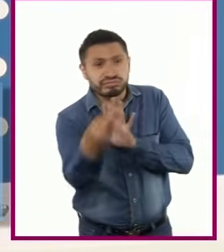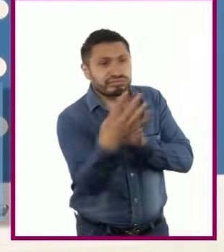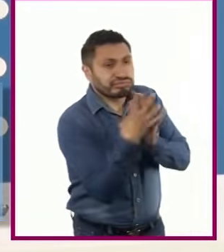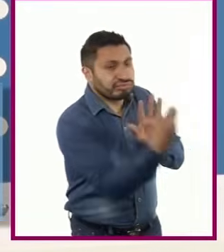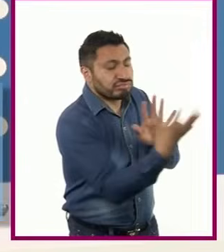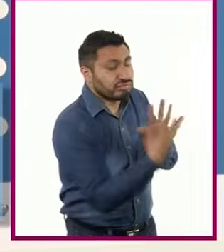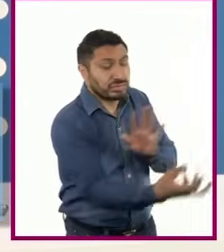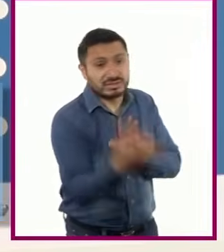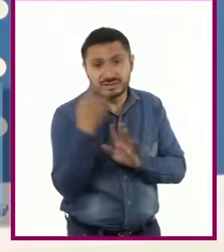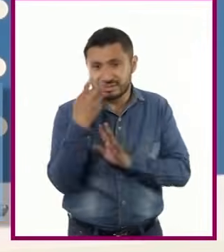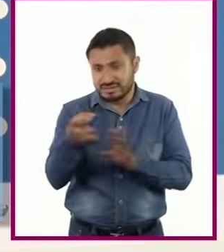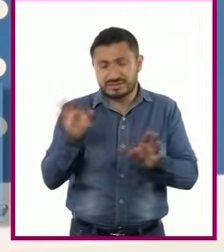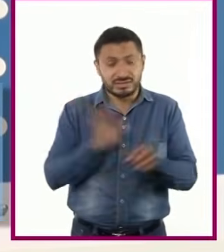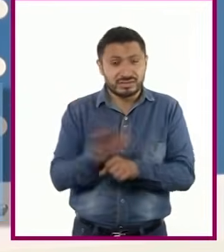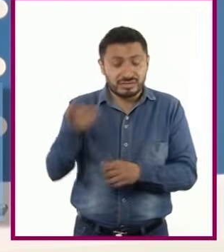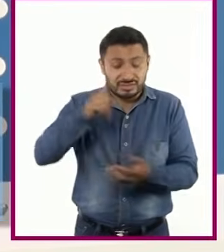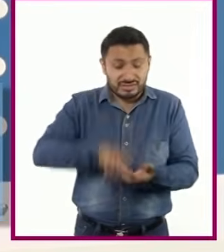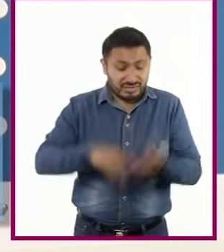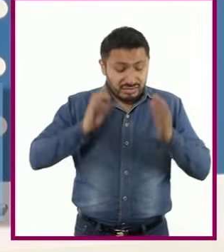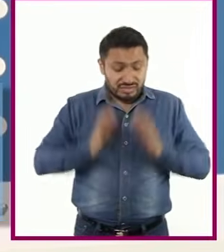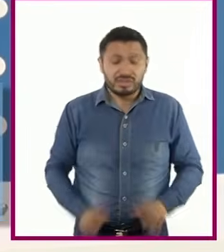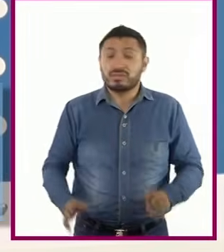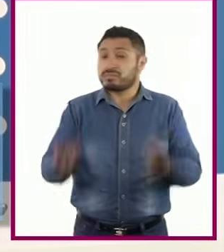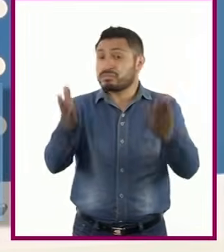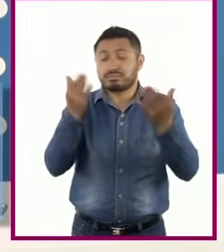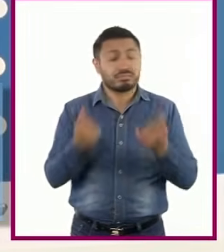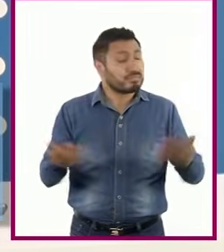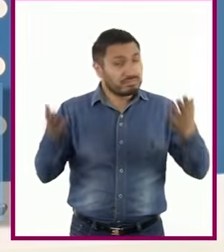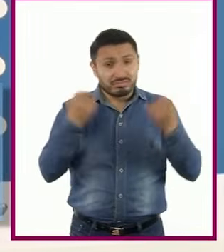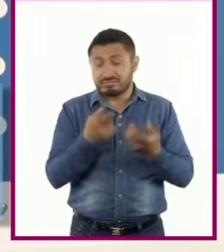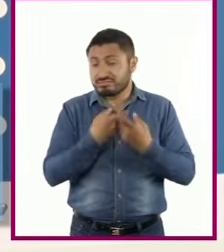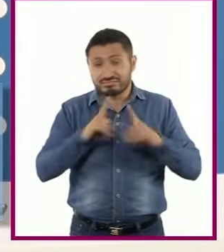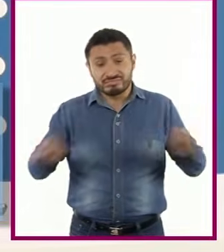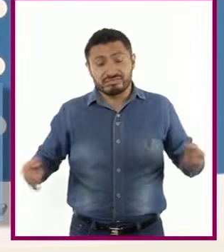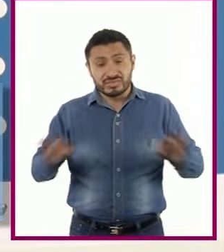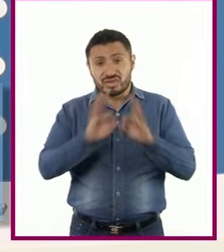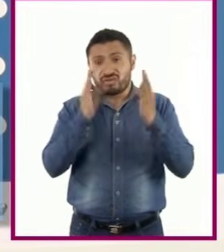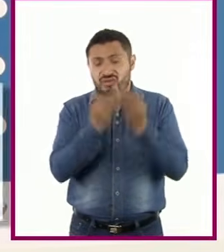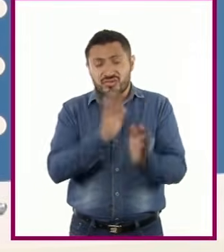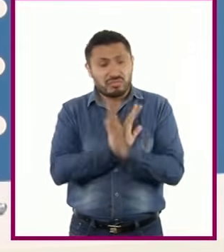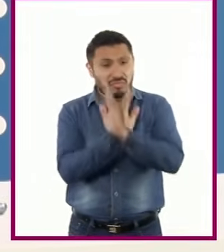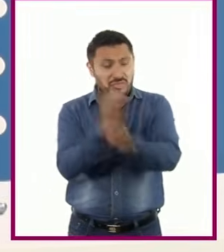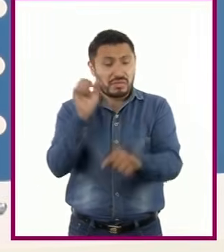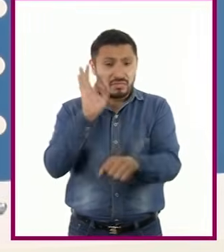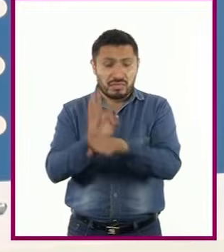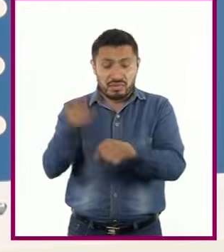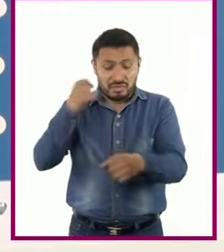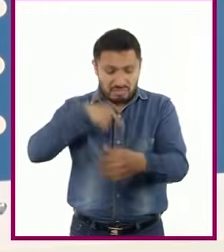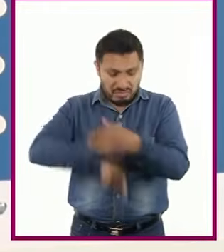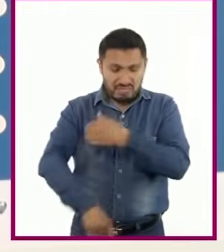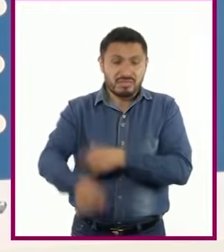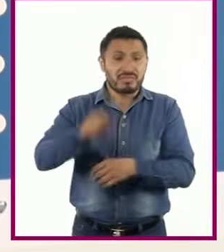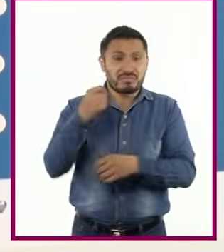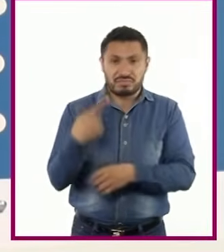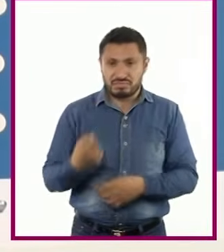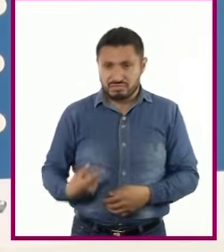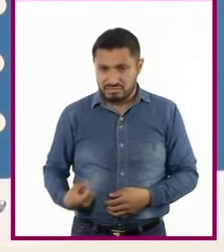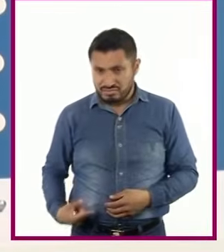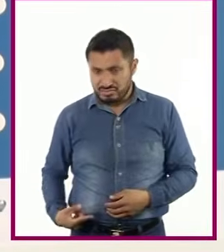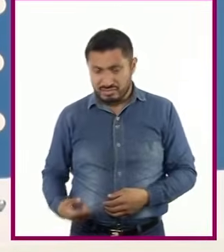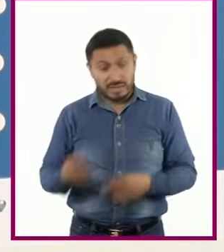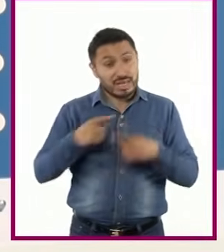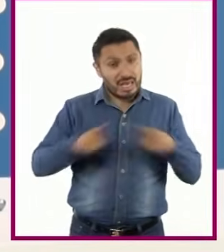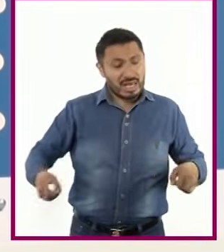para la cual nuestros organismos no habían desarrollado mecanismos de defensa. A diferencia de aquella